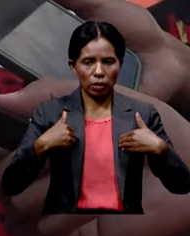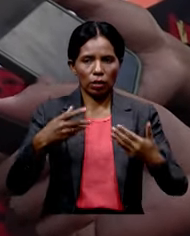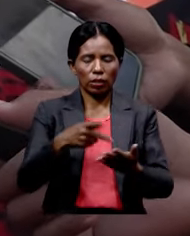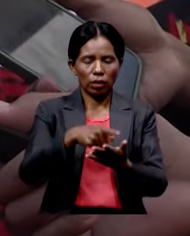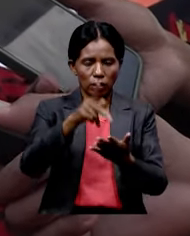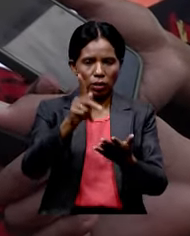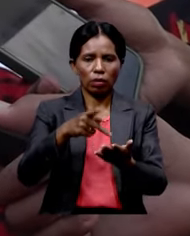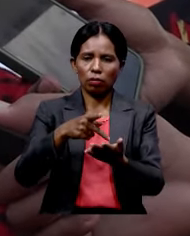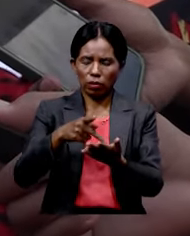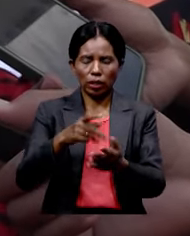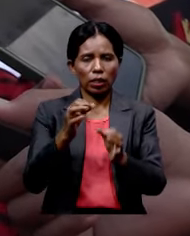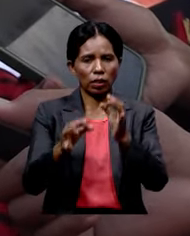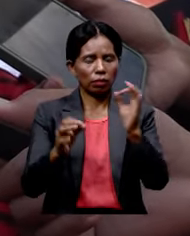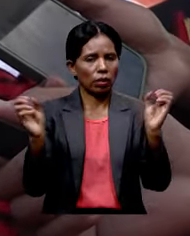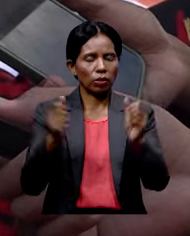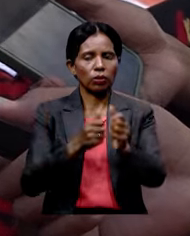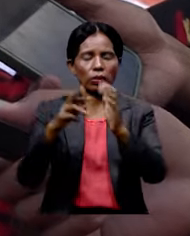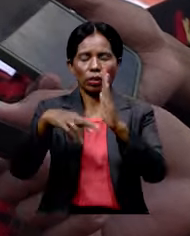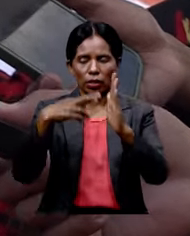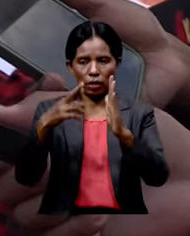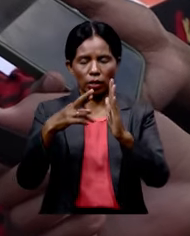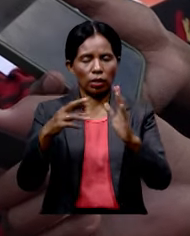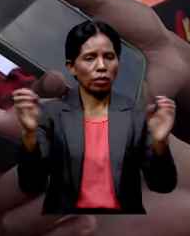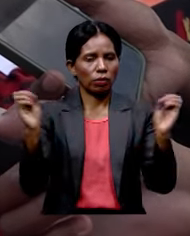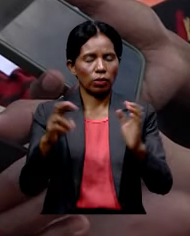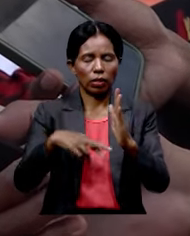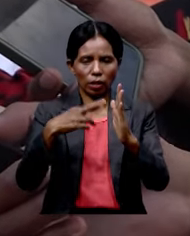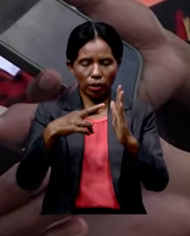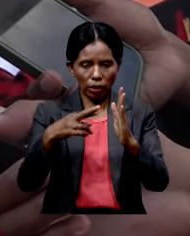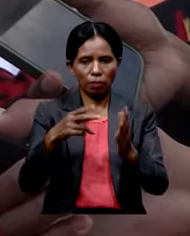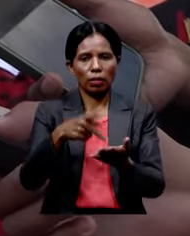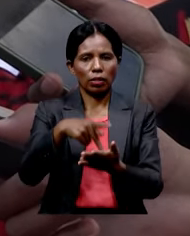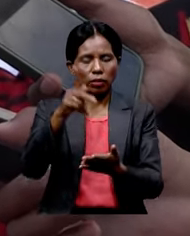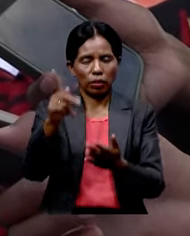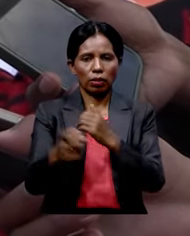harán, y regra, y multa, se la cumple, vele multa, vele,